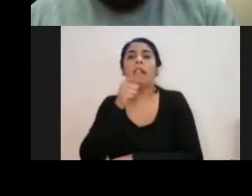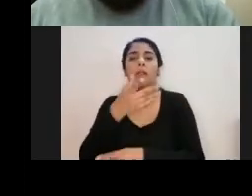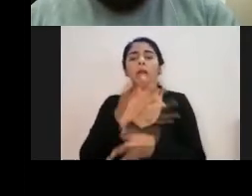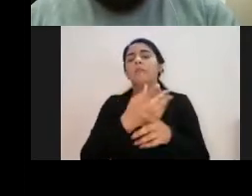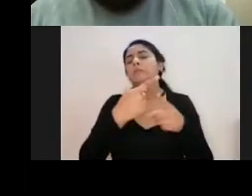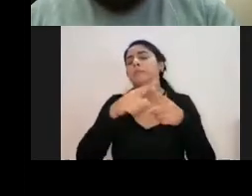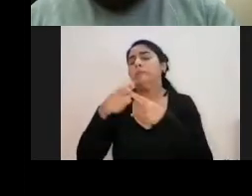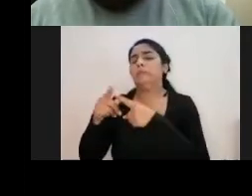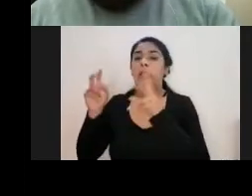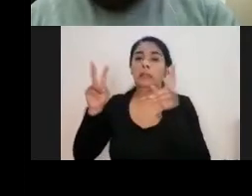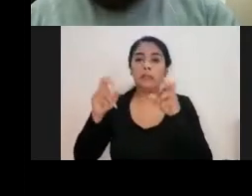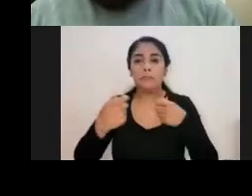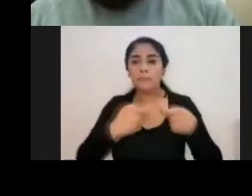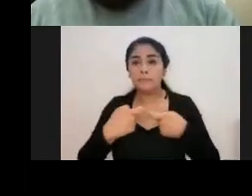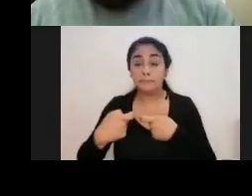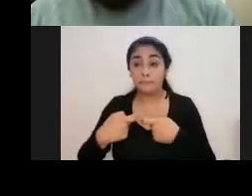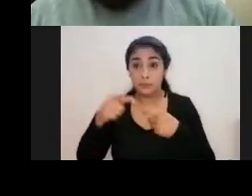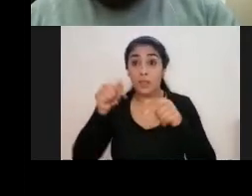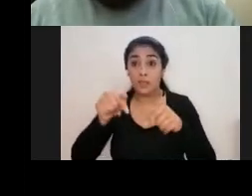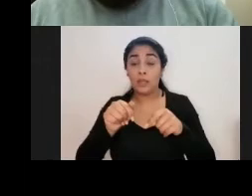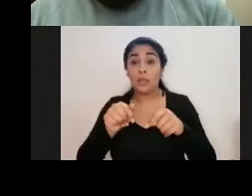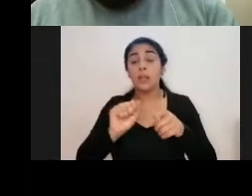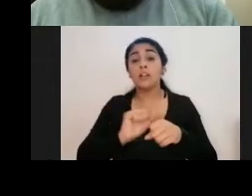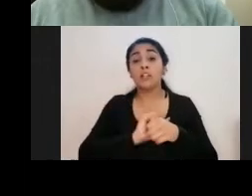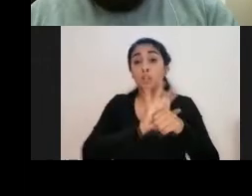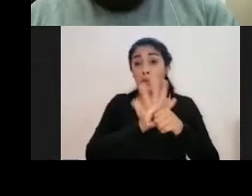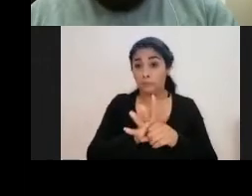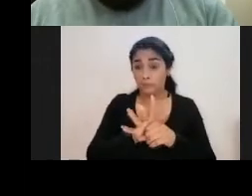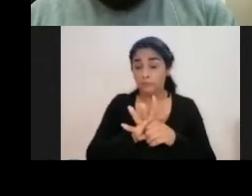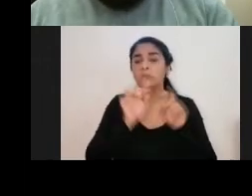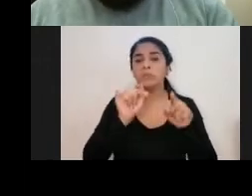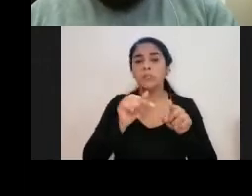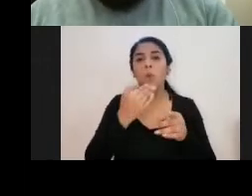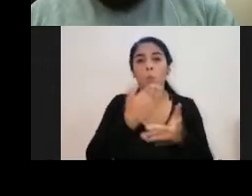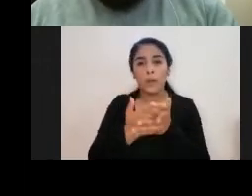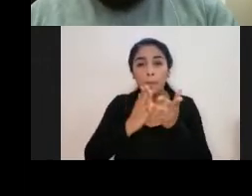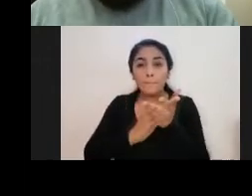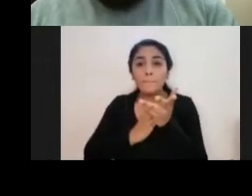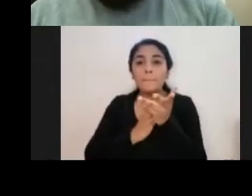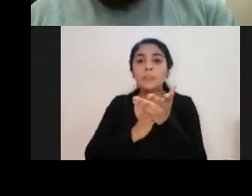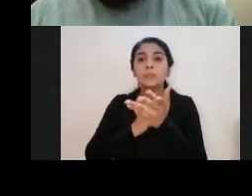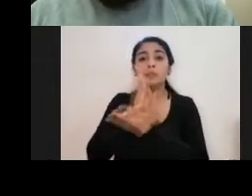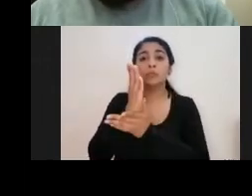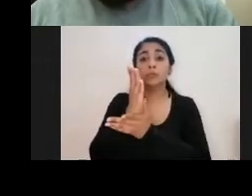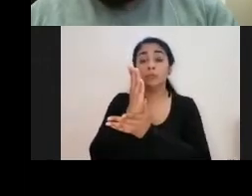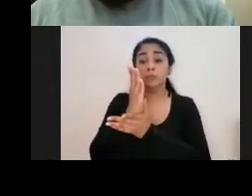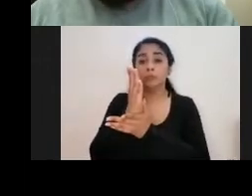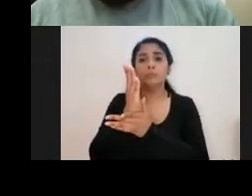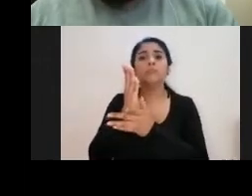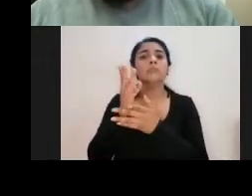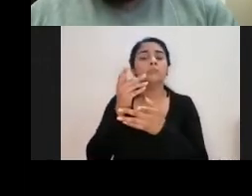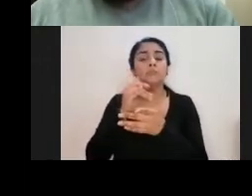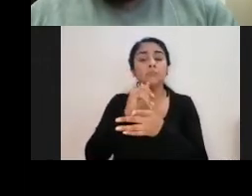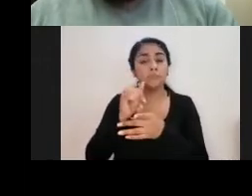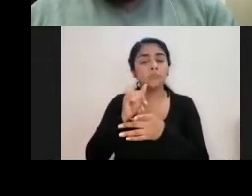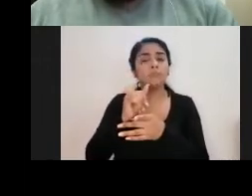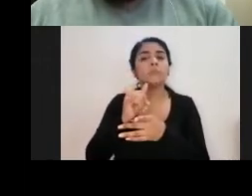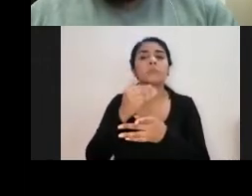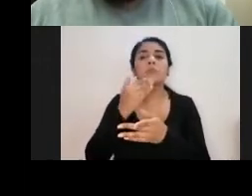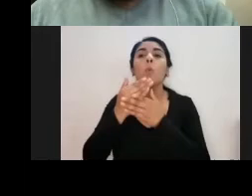porque este es el SARS-CoV-2, y este es el tiempo desde cuando partió, ¿cierto?, el patógeno, y de cuando se generó la